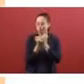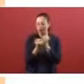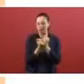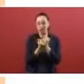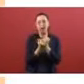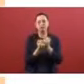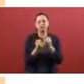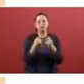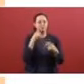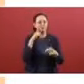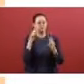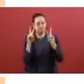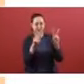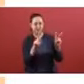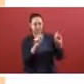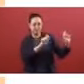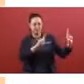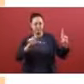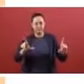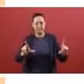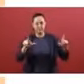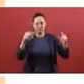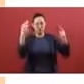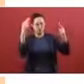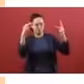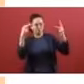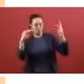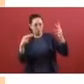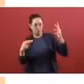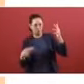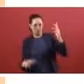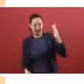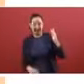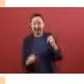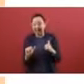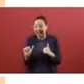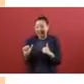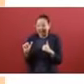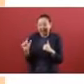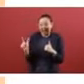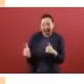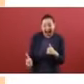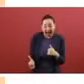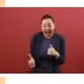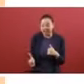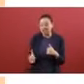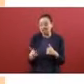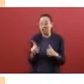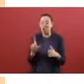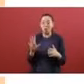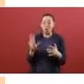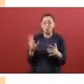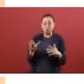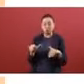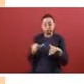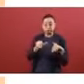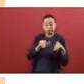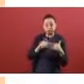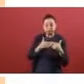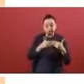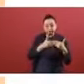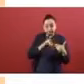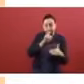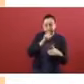en esta tabla ustedes pueden ver cómo no hay ningún tipo de reserva en ninguna de las entidades federativas. Anoche hicimos